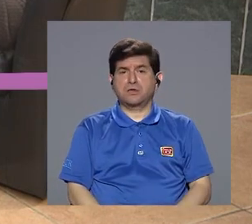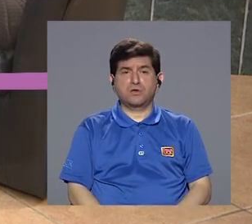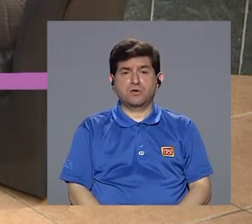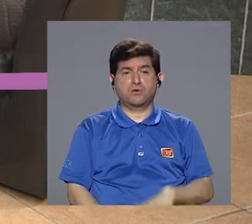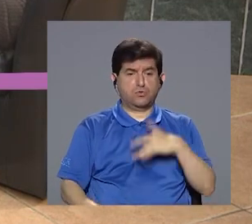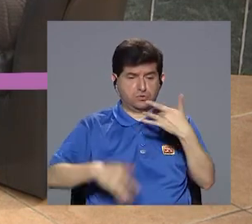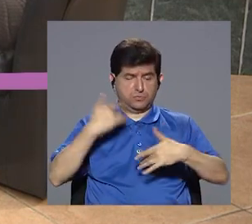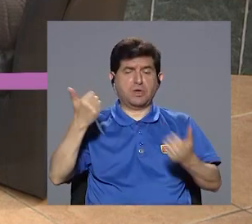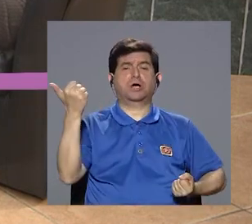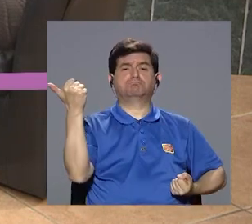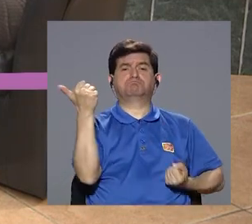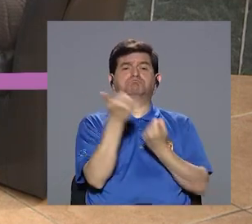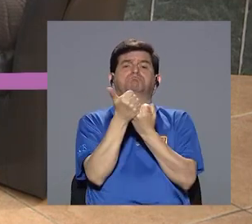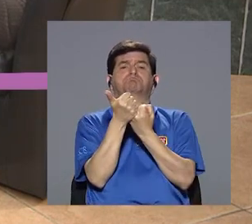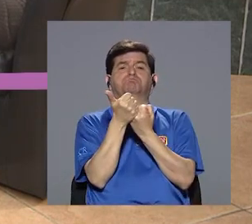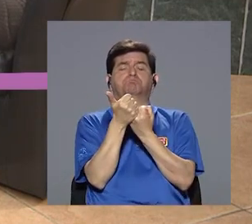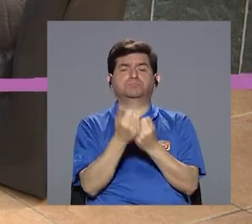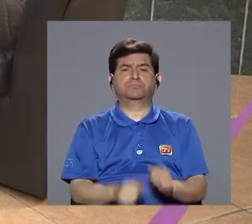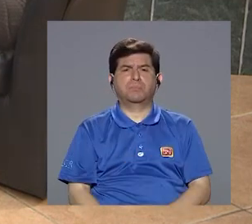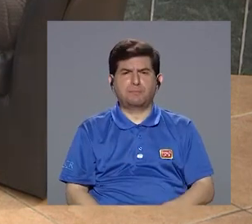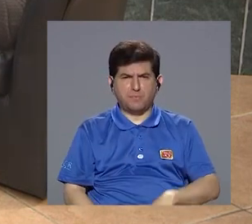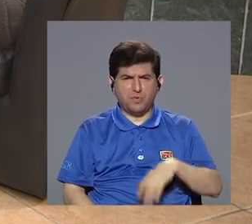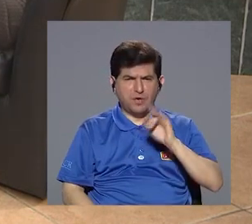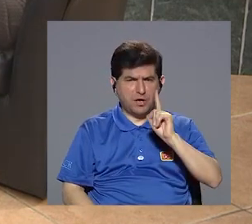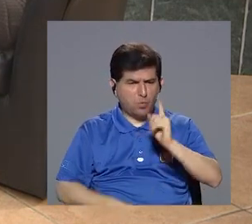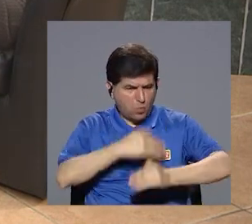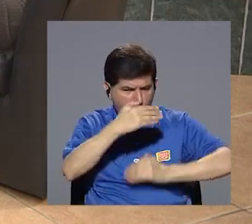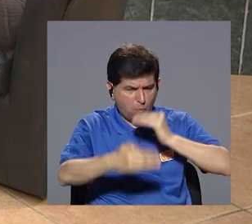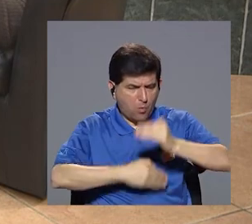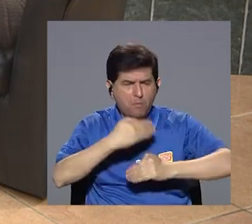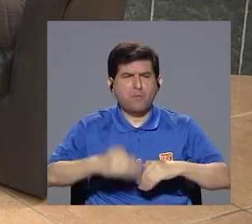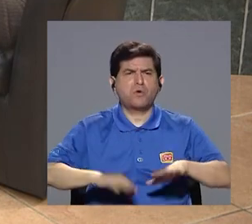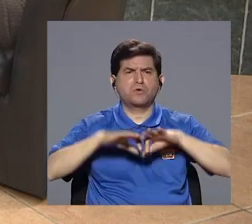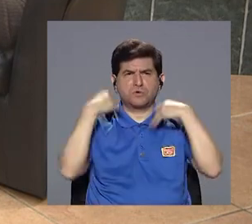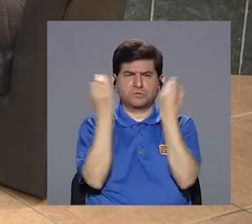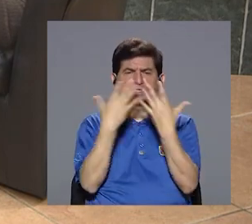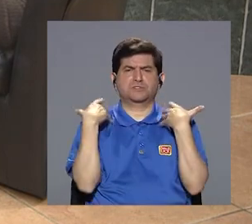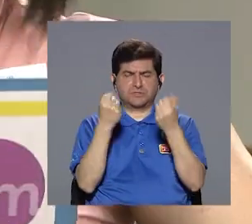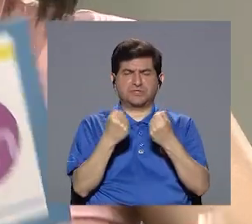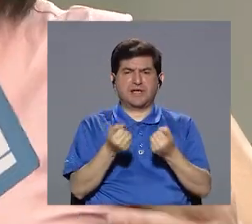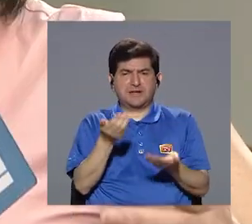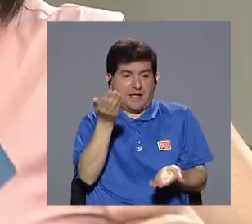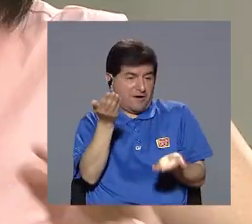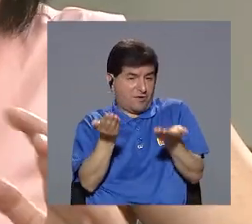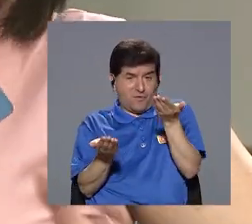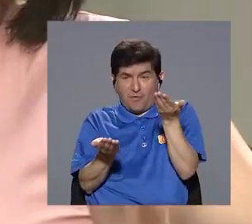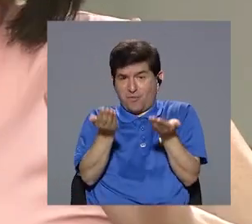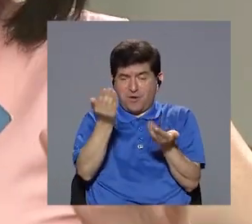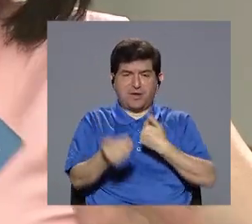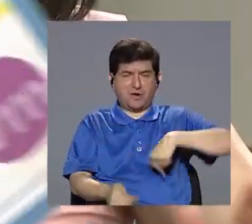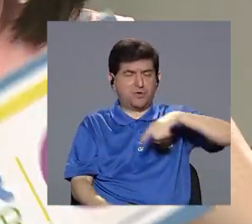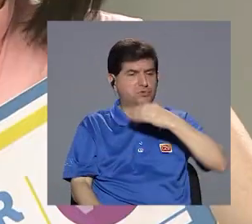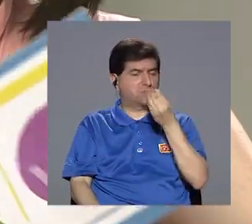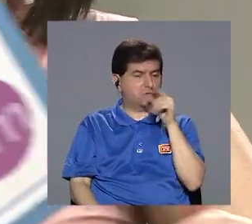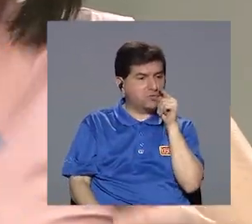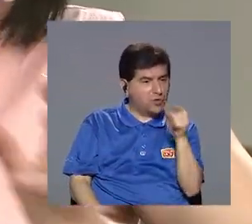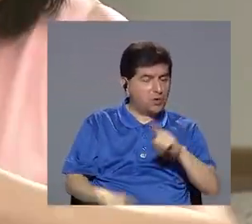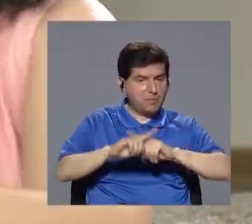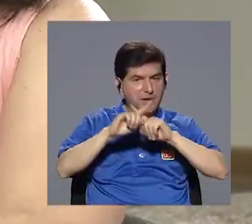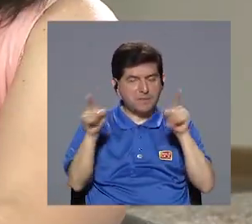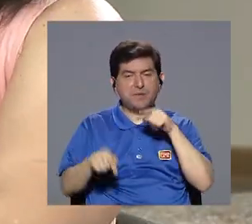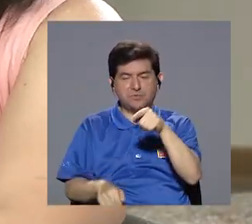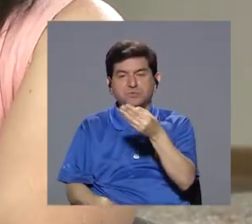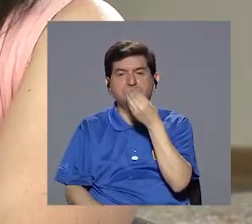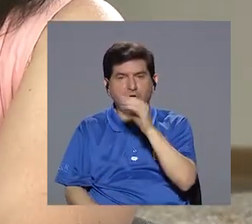van a sentir como apoyados o que hay una dinámica familiar más sana. Buscar tal vez un equilibrio. Nosotros dejamos de comer esto,